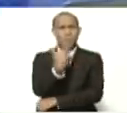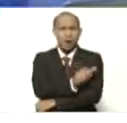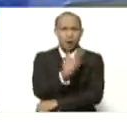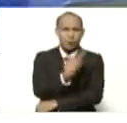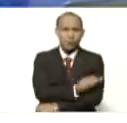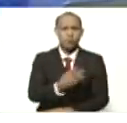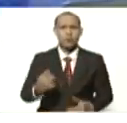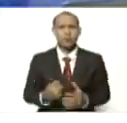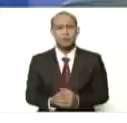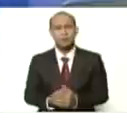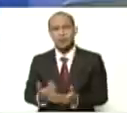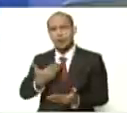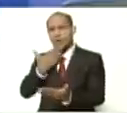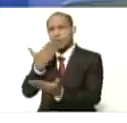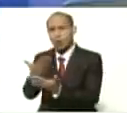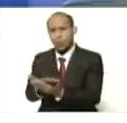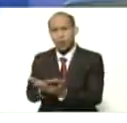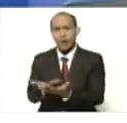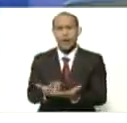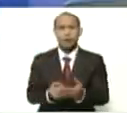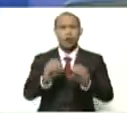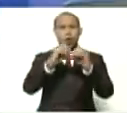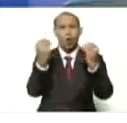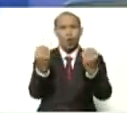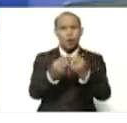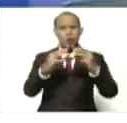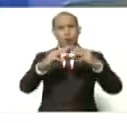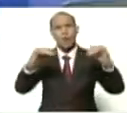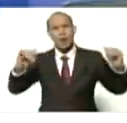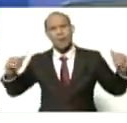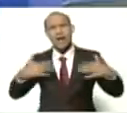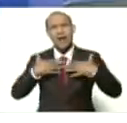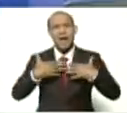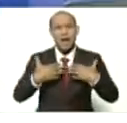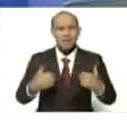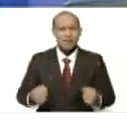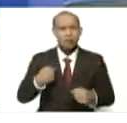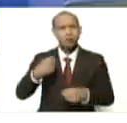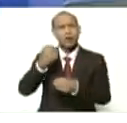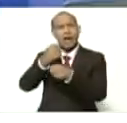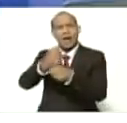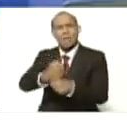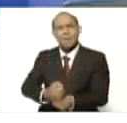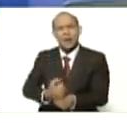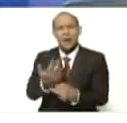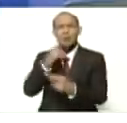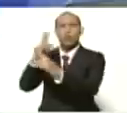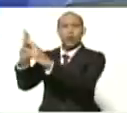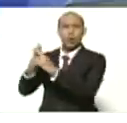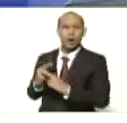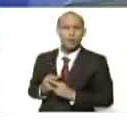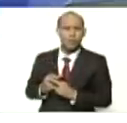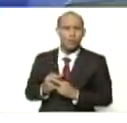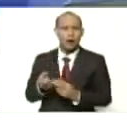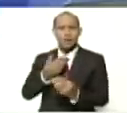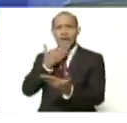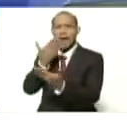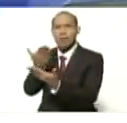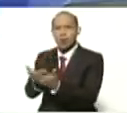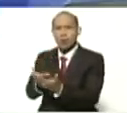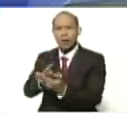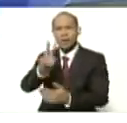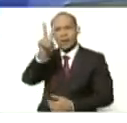está la propuesta a la organización panamericana de la salud y estamos esperando la respuesta a la propuesta de